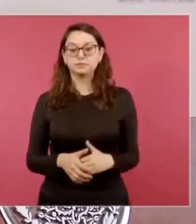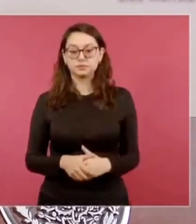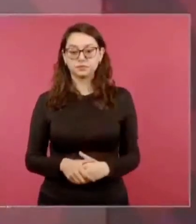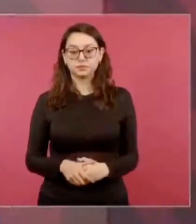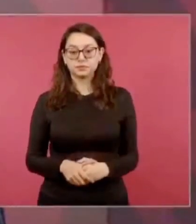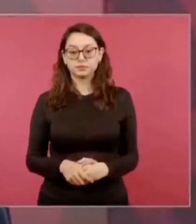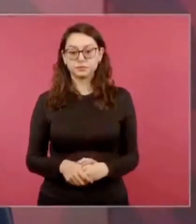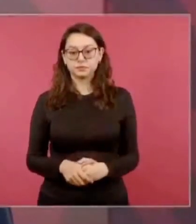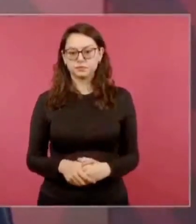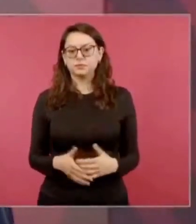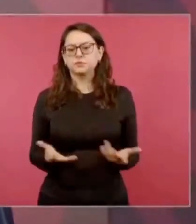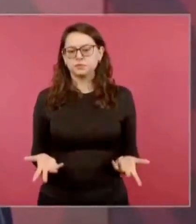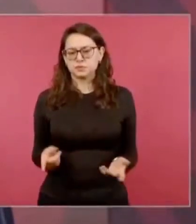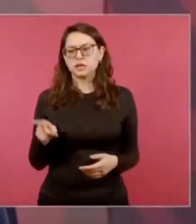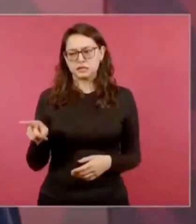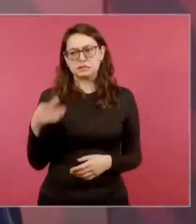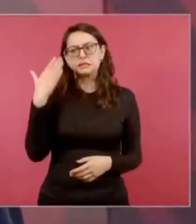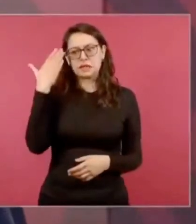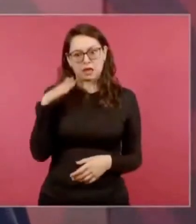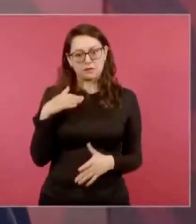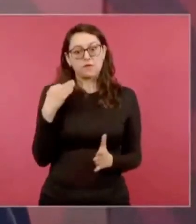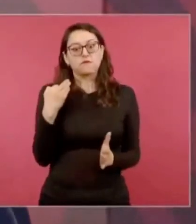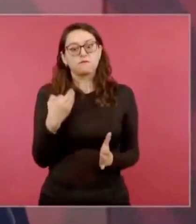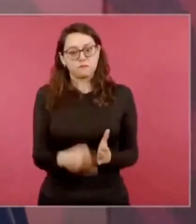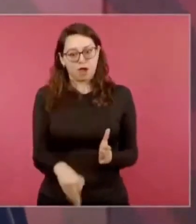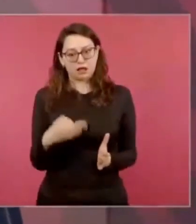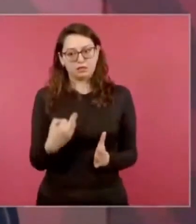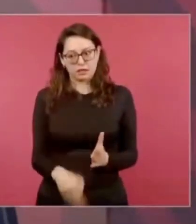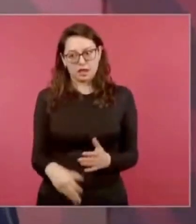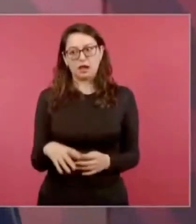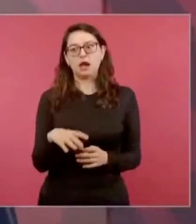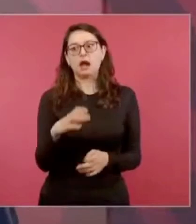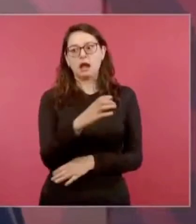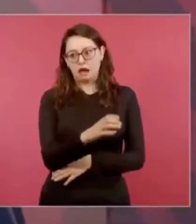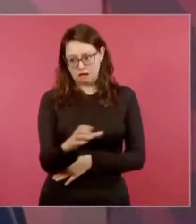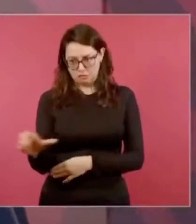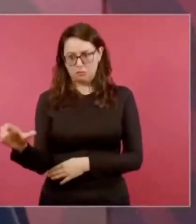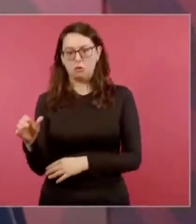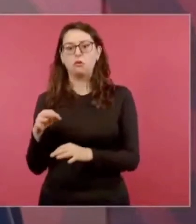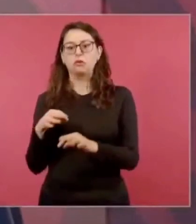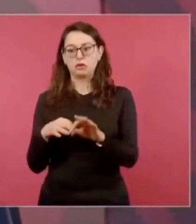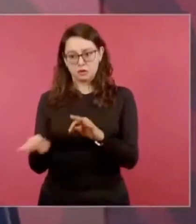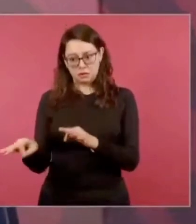justicia en lo agrario, en lo laboral,